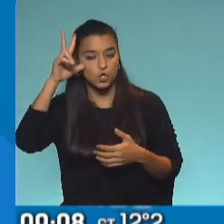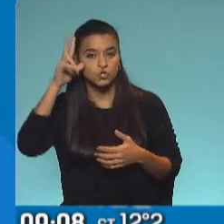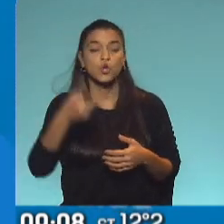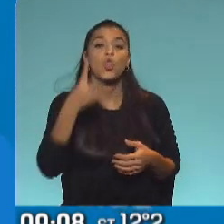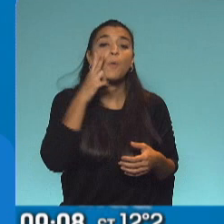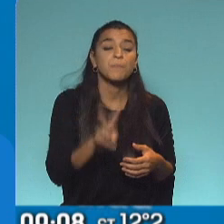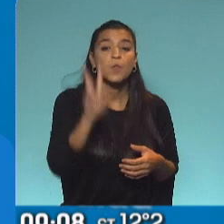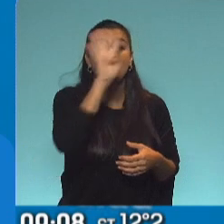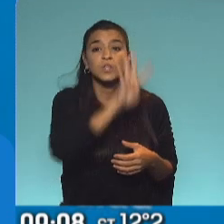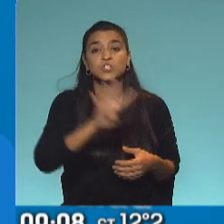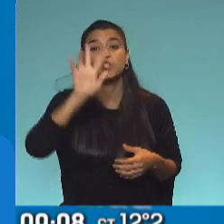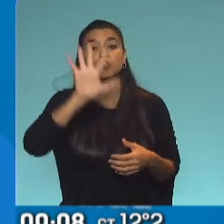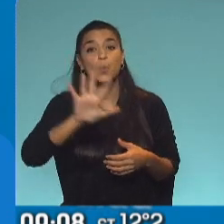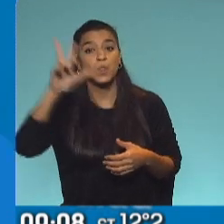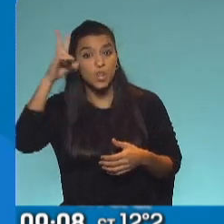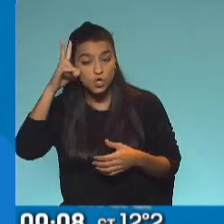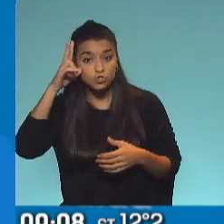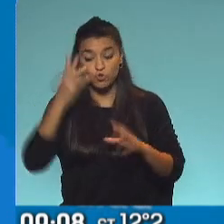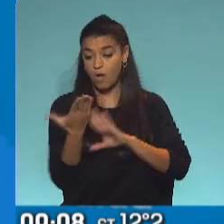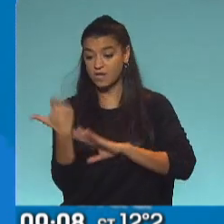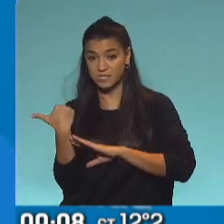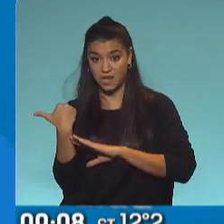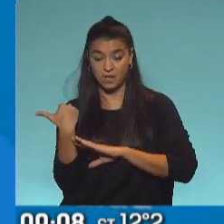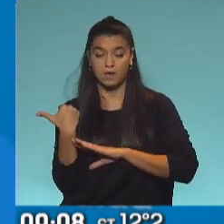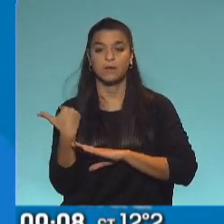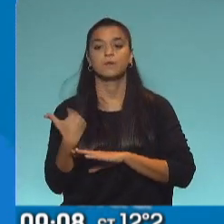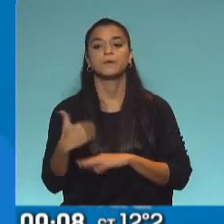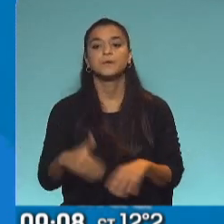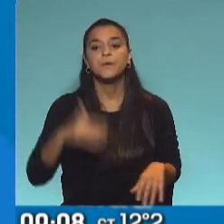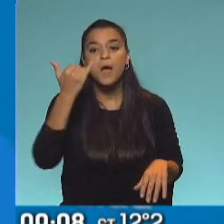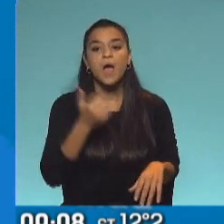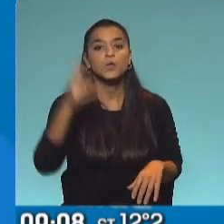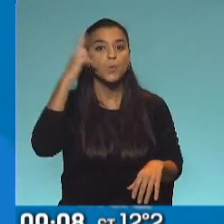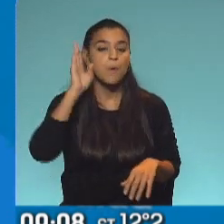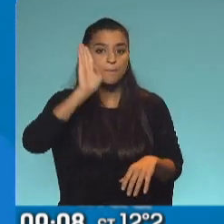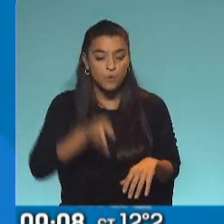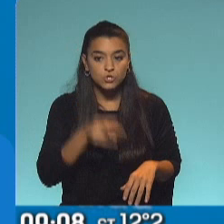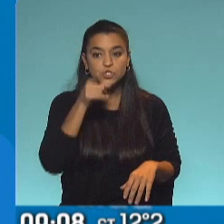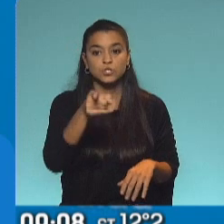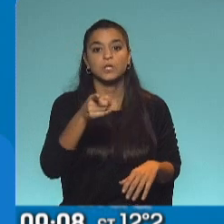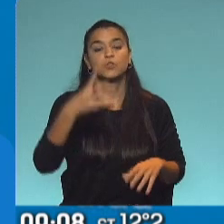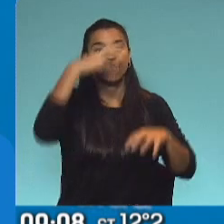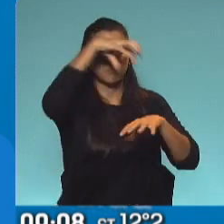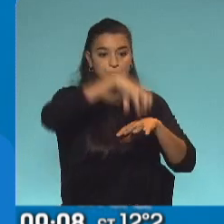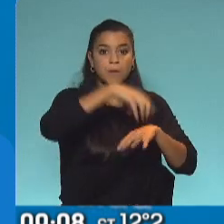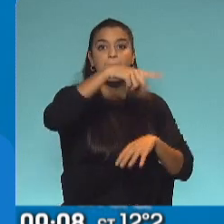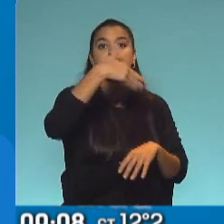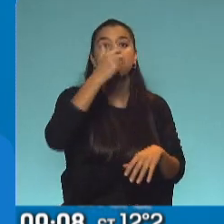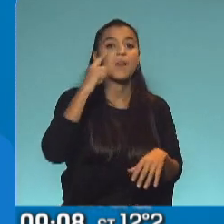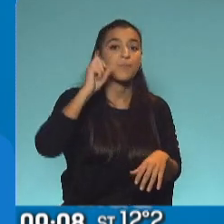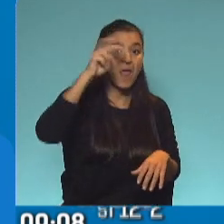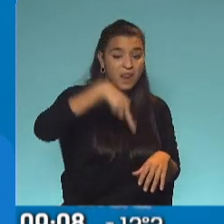mil 458 en la fecha de ayer tenemos 9 % realizados en el instituto malbrán y el